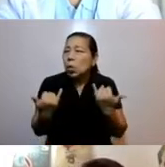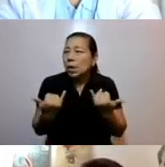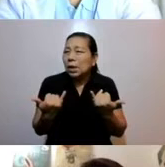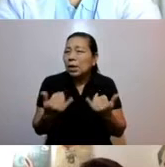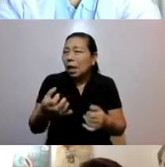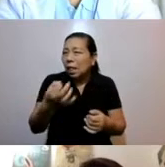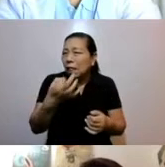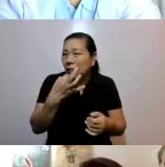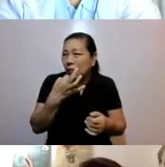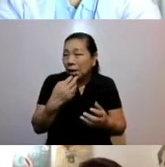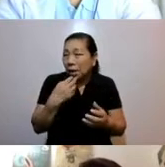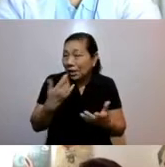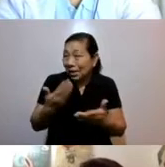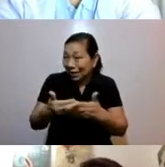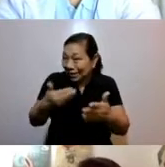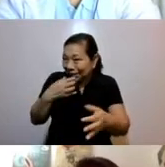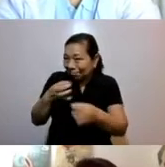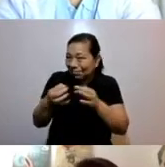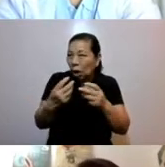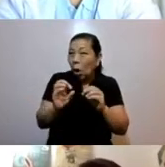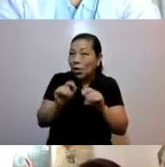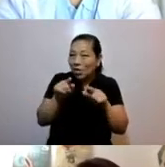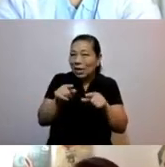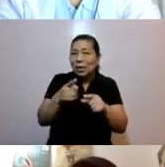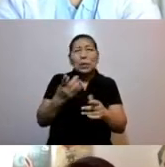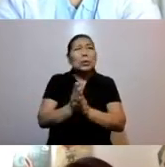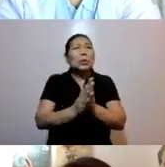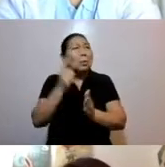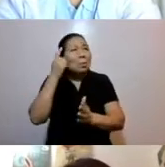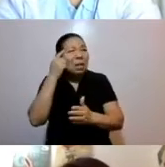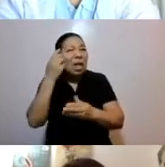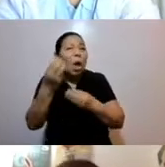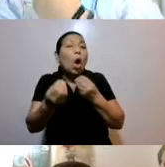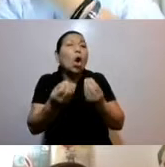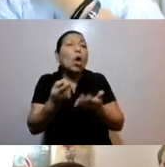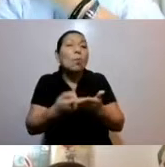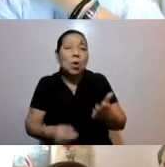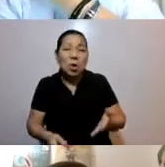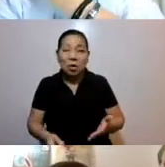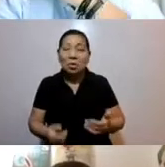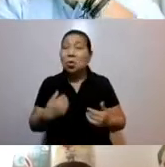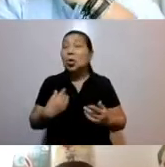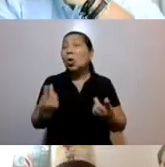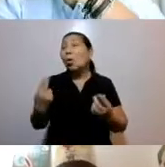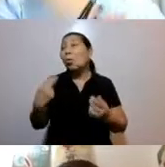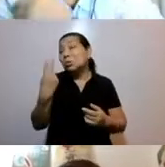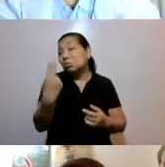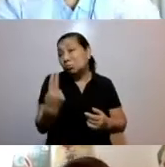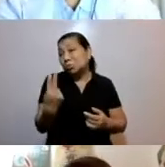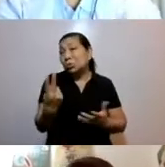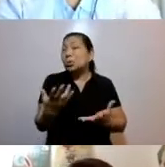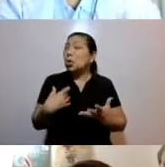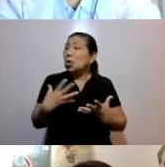de medicamentos que hemos conversado tiene que ver con esta ansiedad de performance. O sea, tengo una pareja, quiero